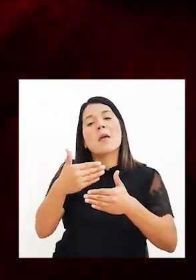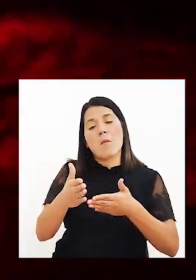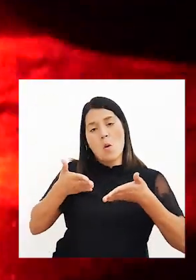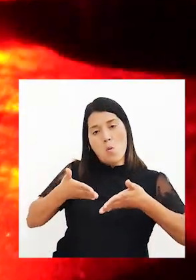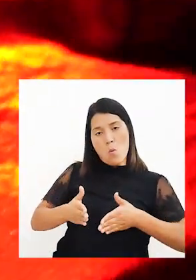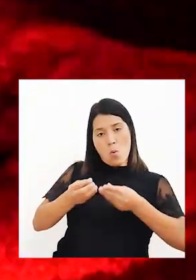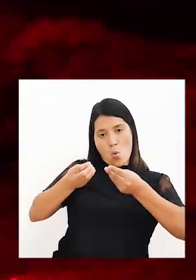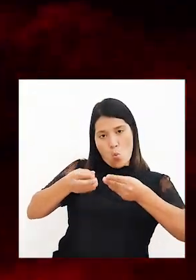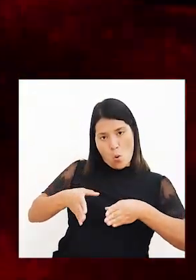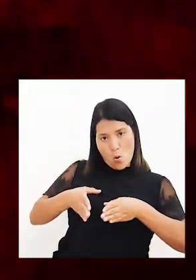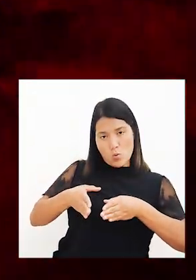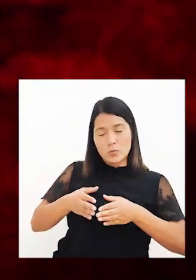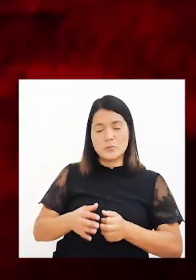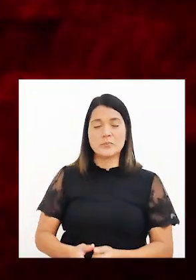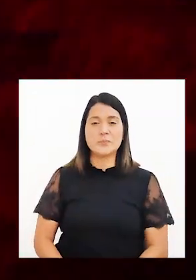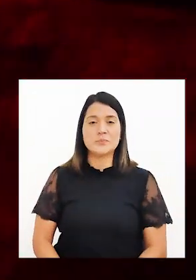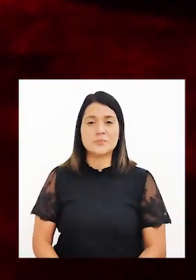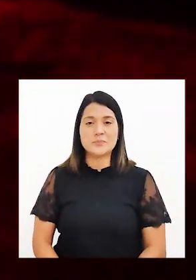compactando su nido.